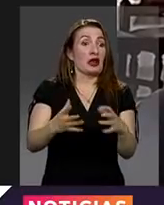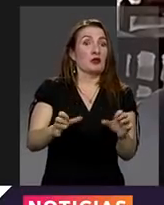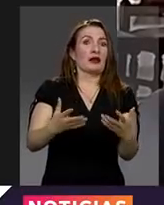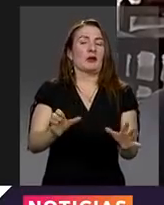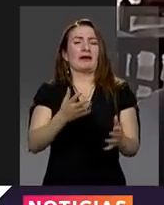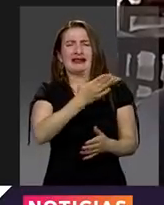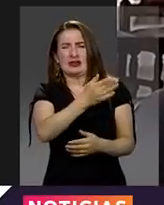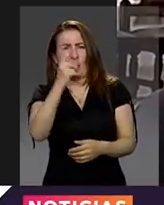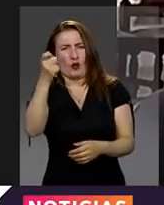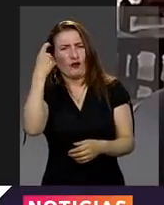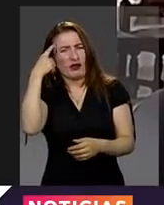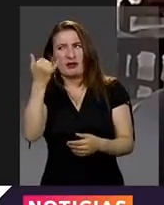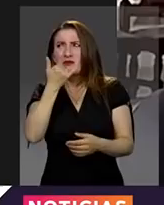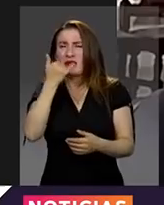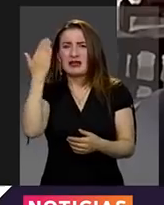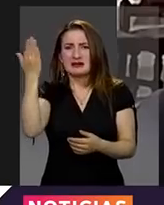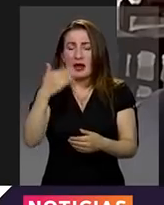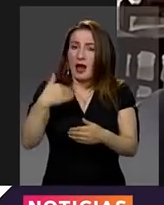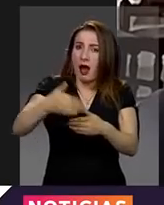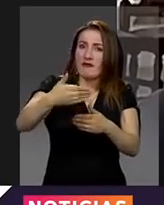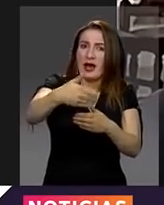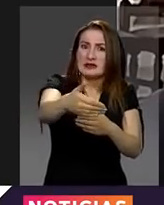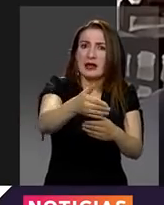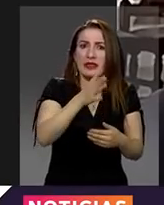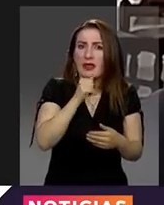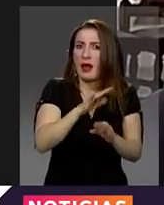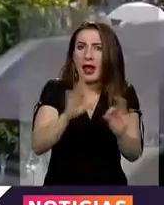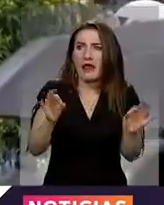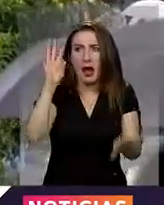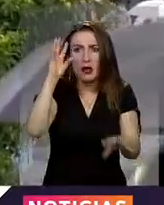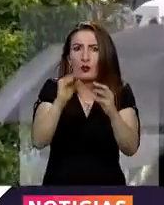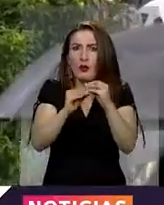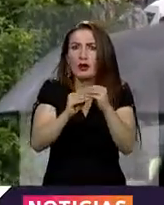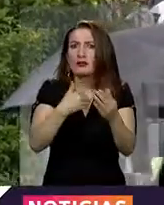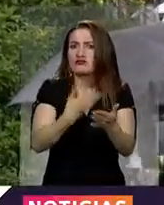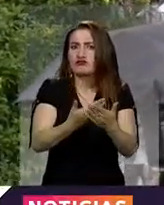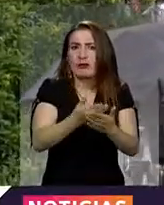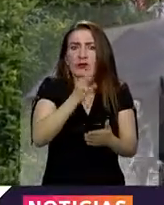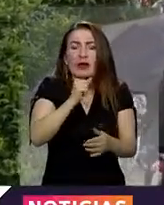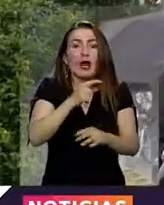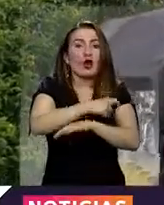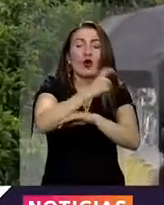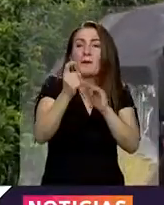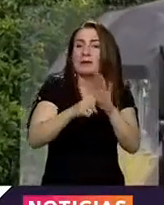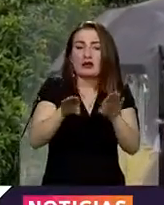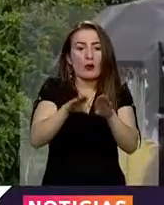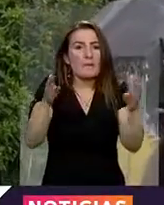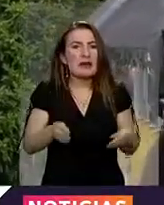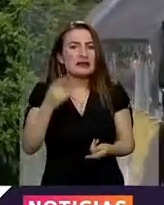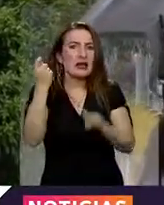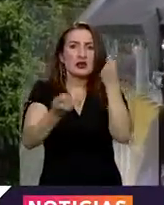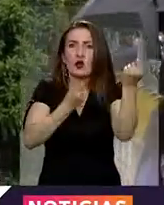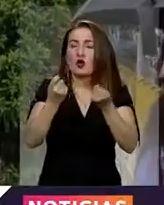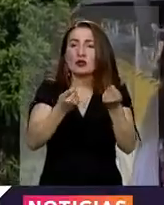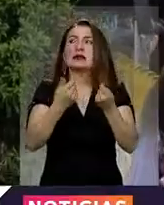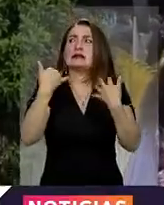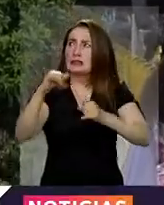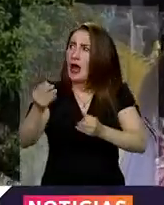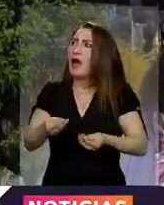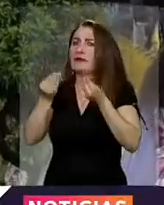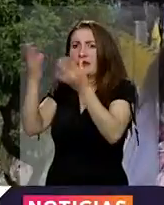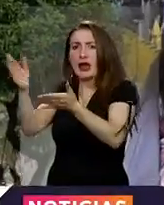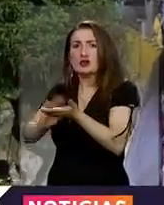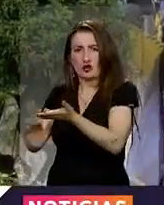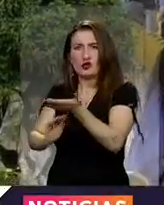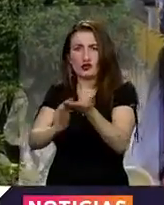garantizar ni avanzar en el preacuerdo de garantías, ni tampoco poder concretar la mesa de negociación, aun cuando se le dieron las soluciones y se